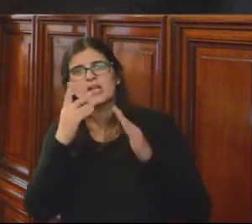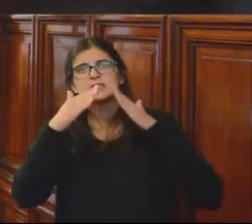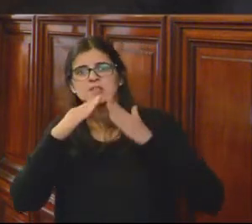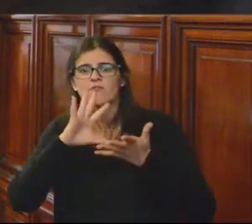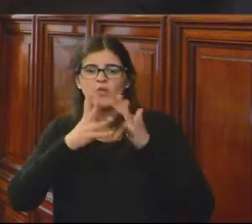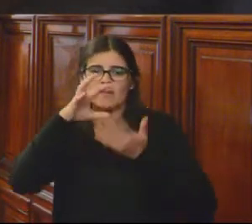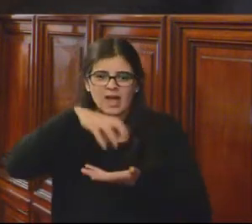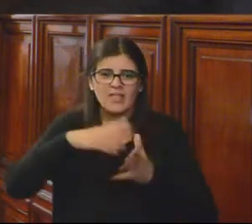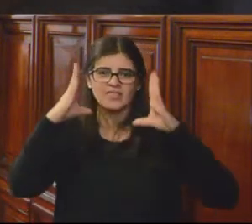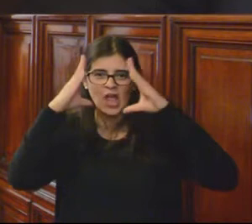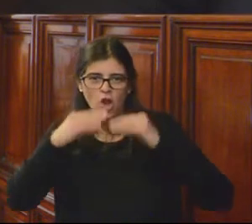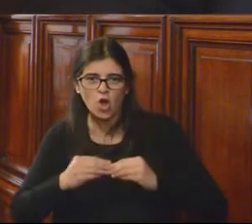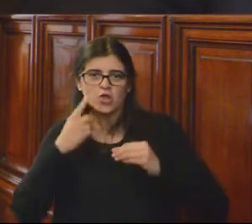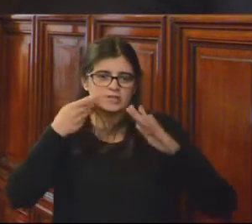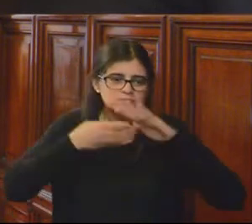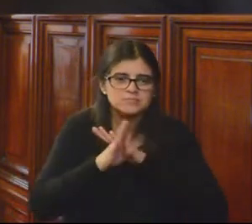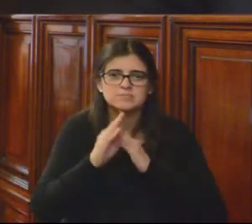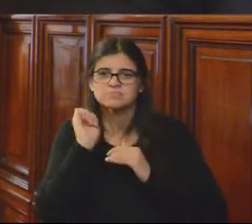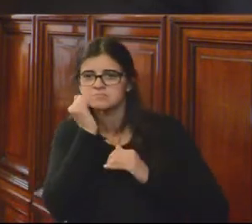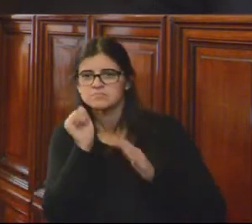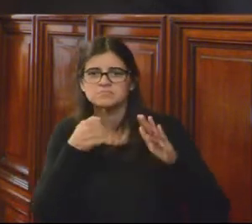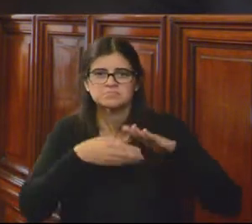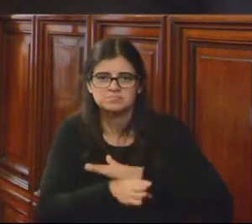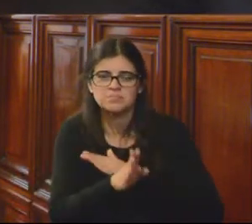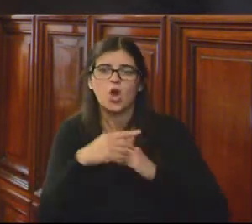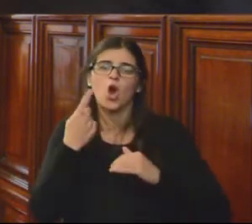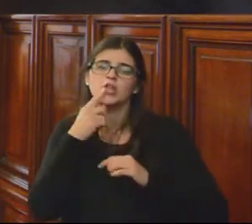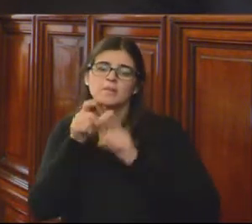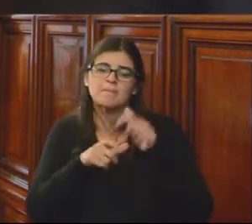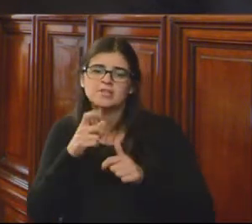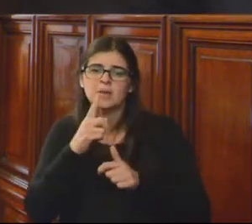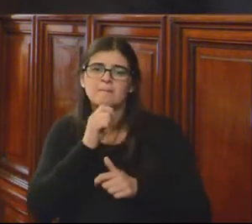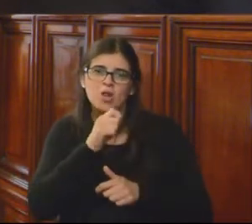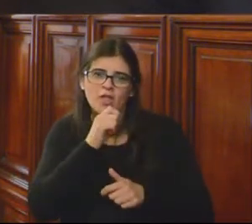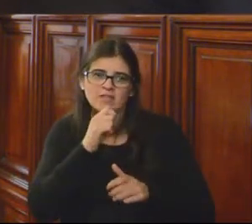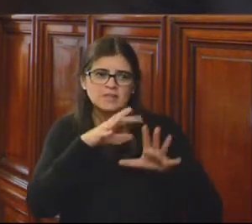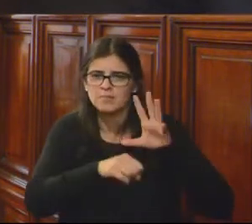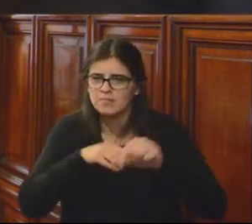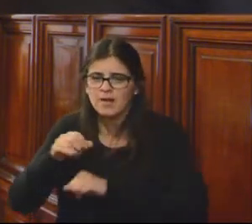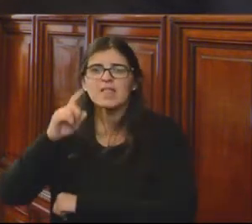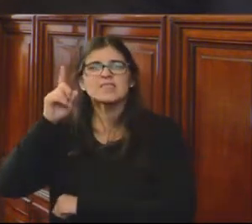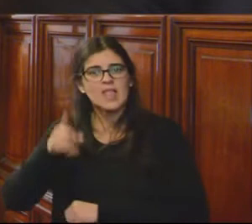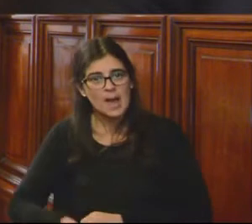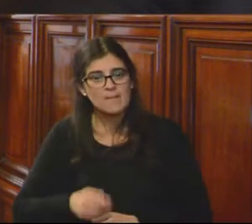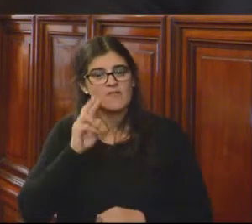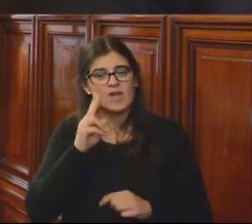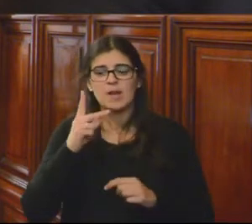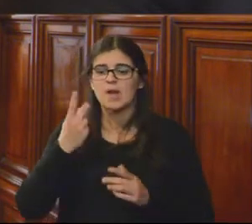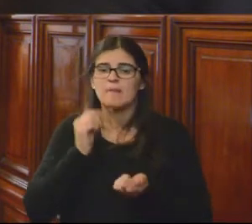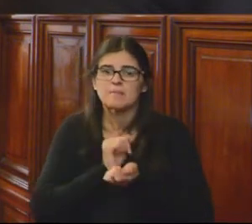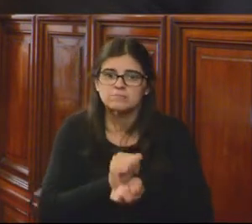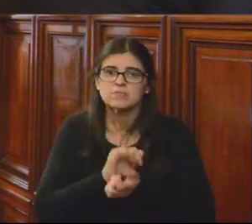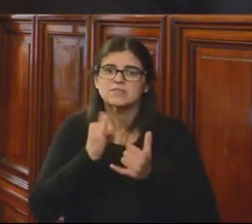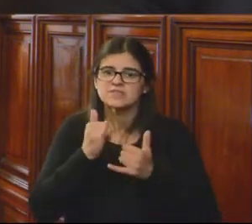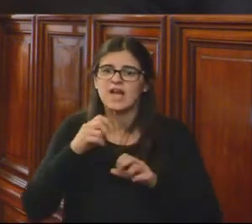residenciales en horas de la noche, allanamientos sin orden judicial, agresiones a periodistas y últimamente, más reciente, hemos visto el procesamiento de civiles